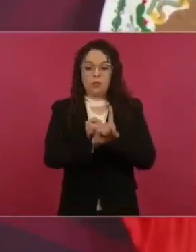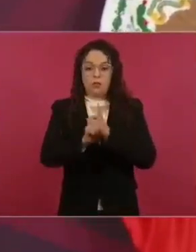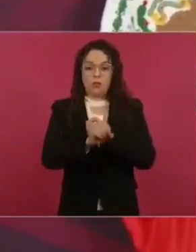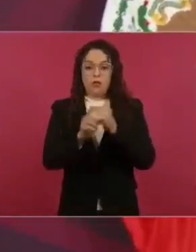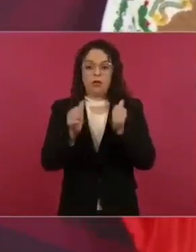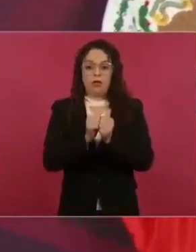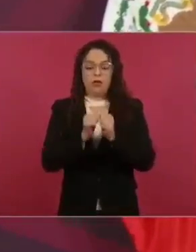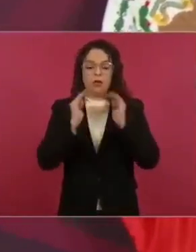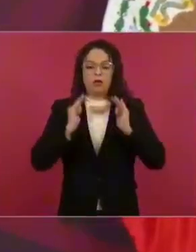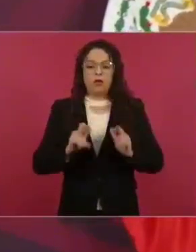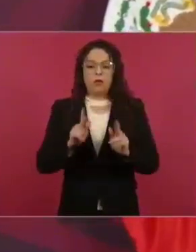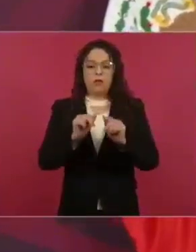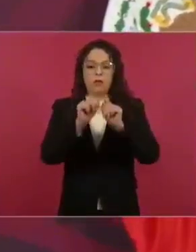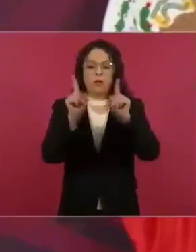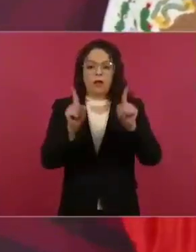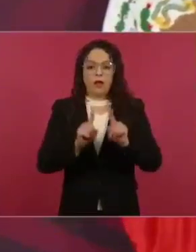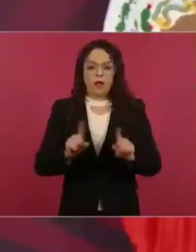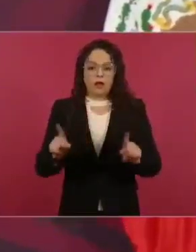derechos humanos,